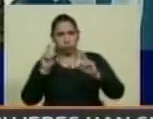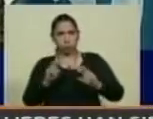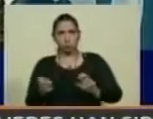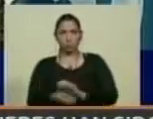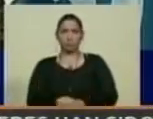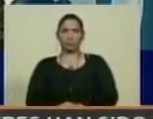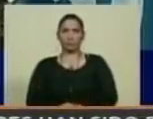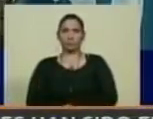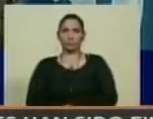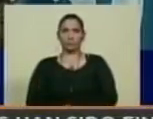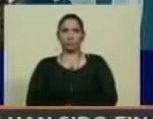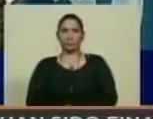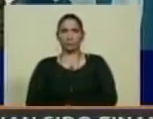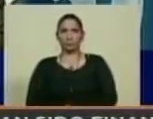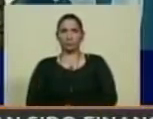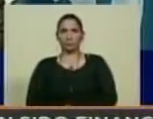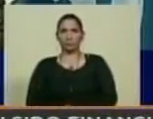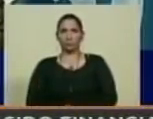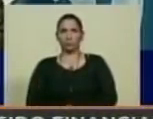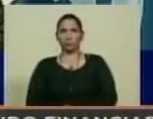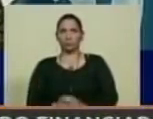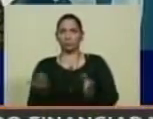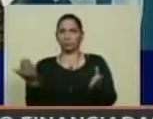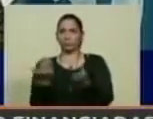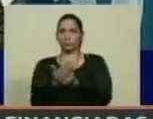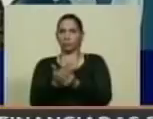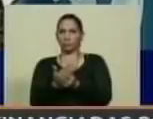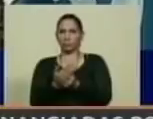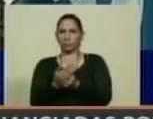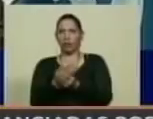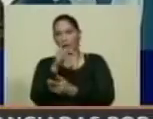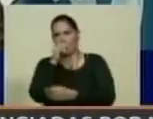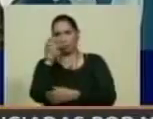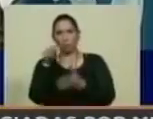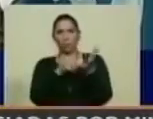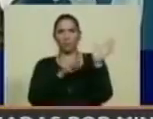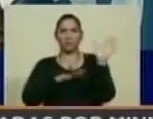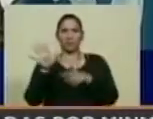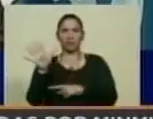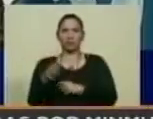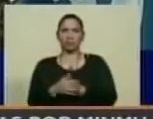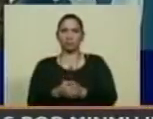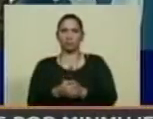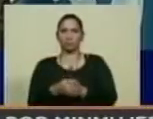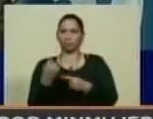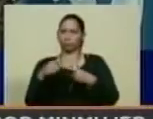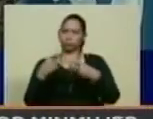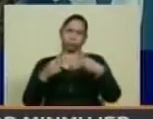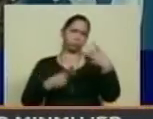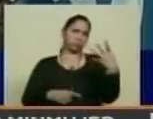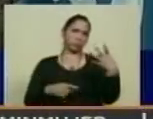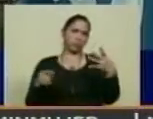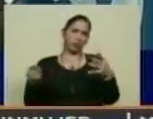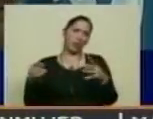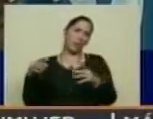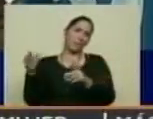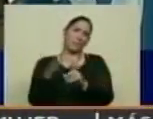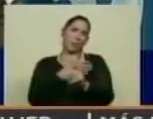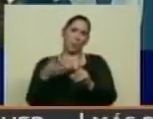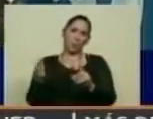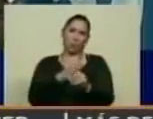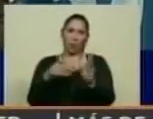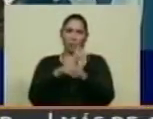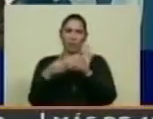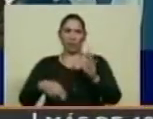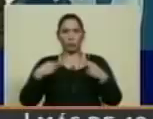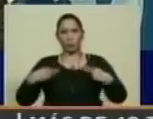celopatías, etcétera, archivados desde el año 2015, decenas de casos, casos de violaciones de derechos humanos, de